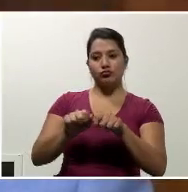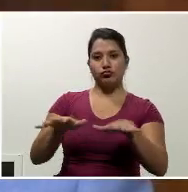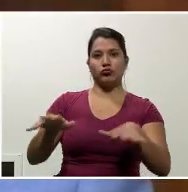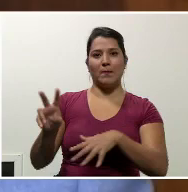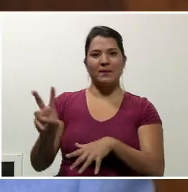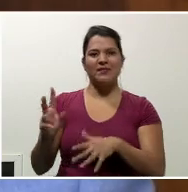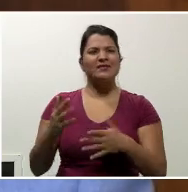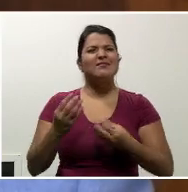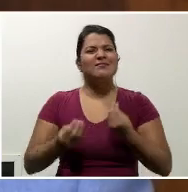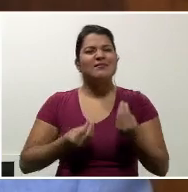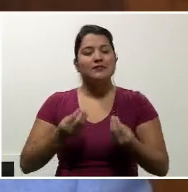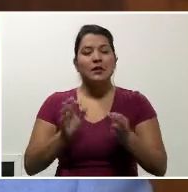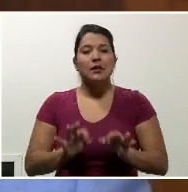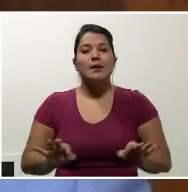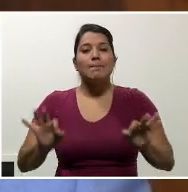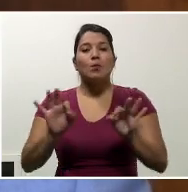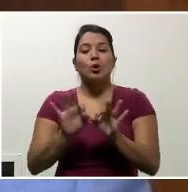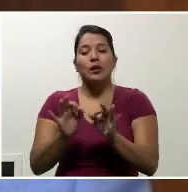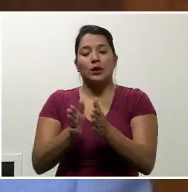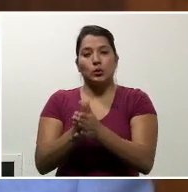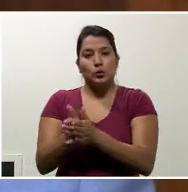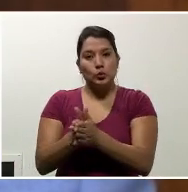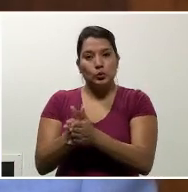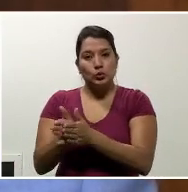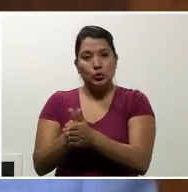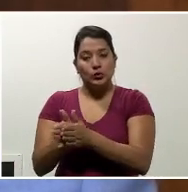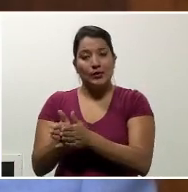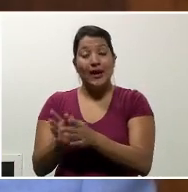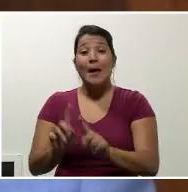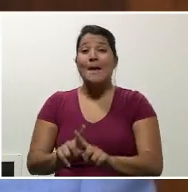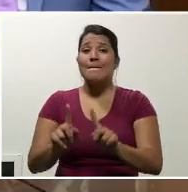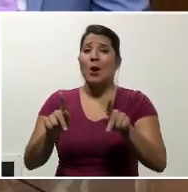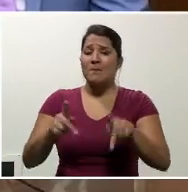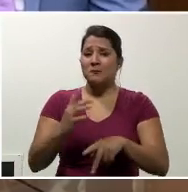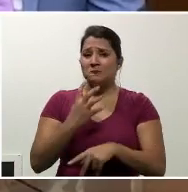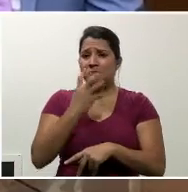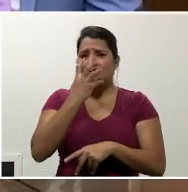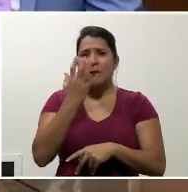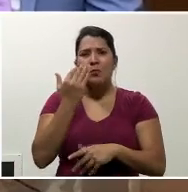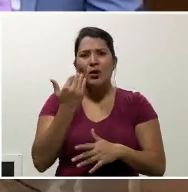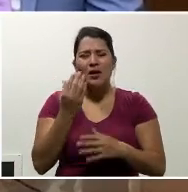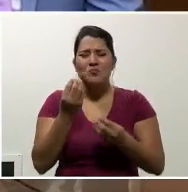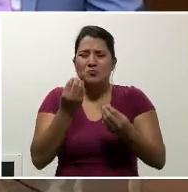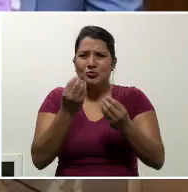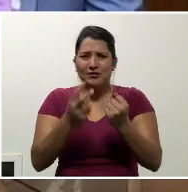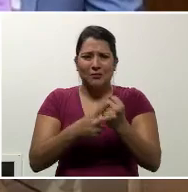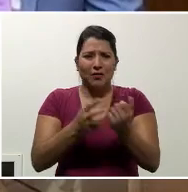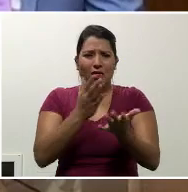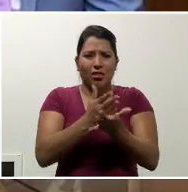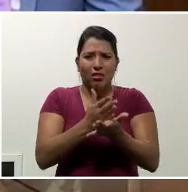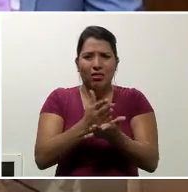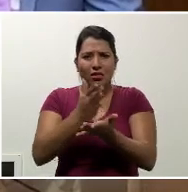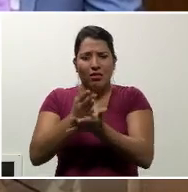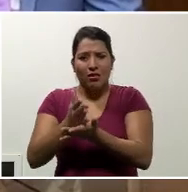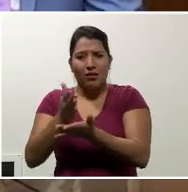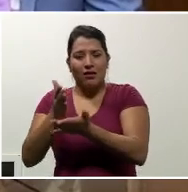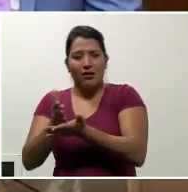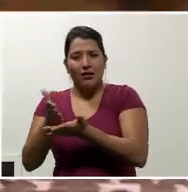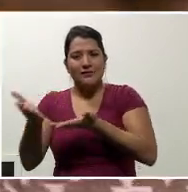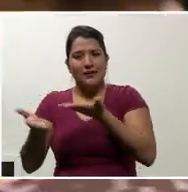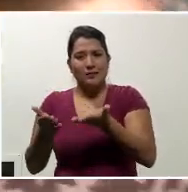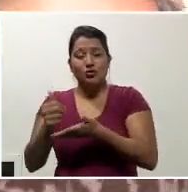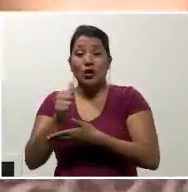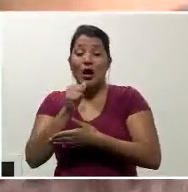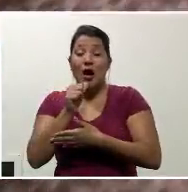importante el lavado de manos. Sin embargo, los ciudadanos muestran enojo por la falta de agua tras los racionamientos